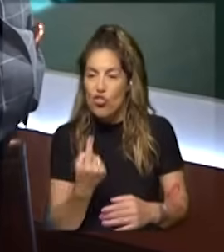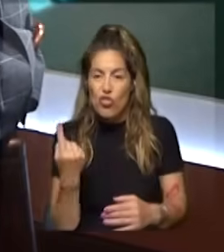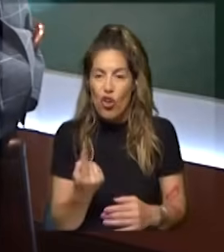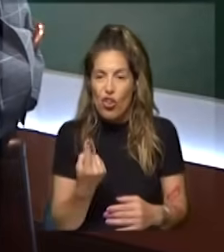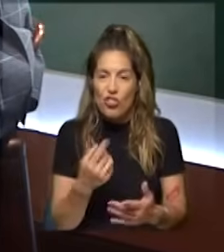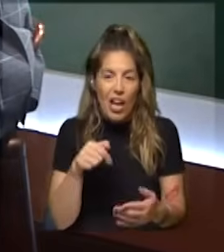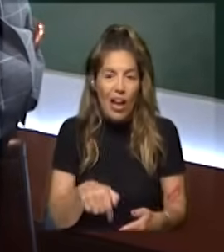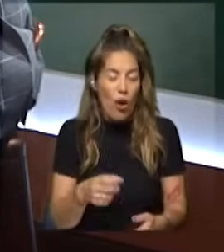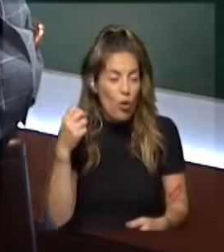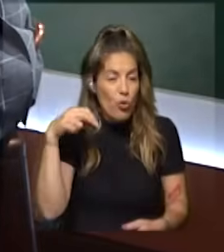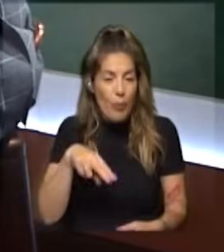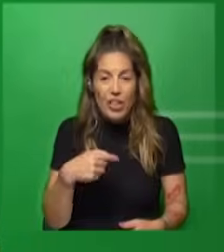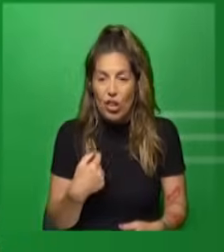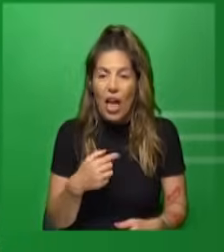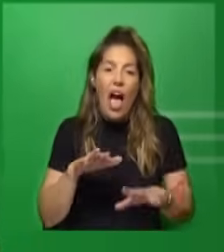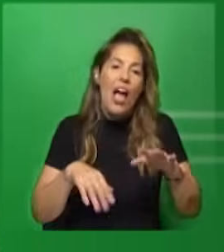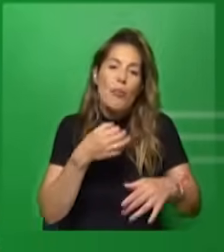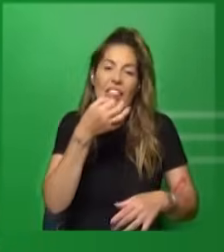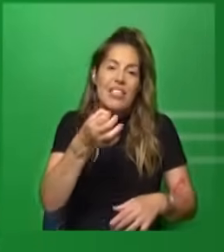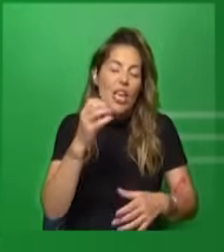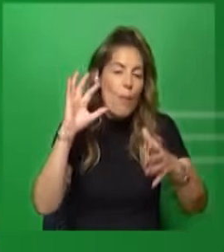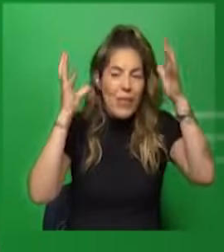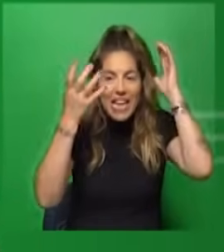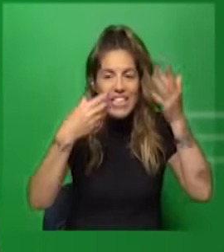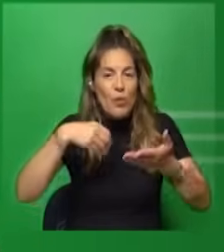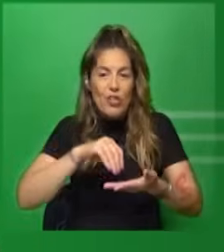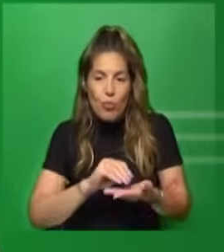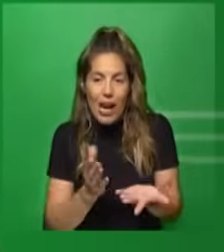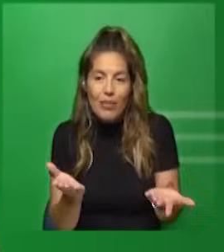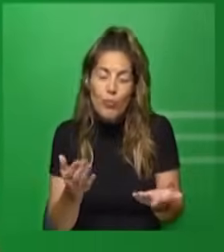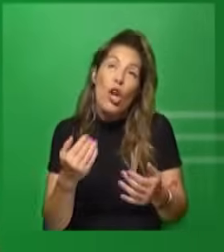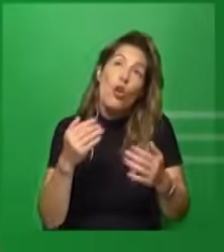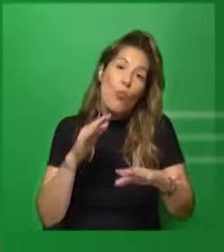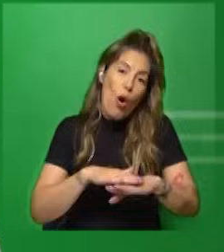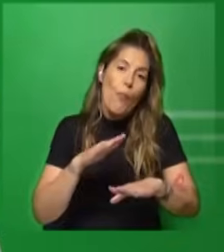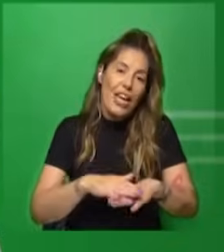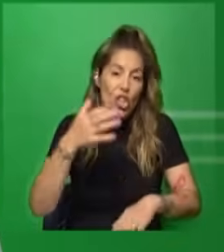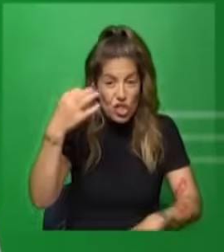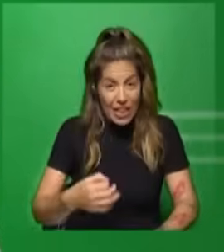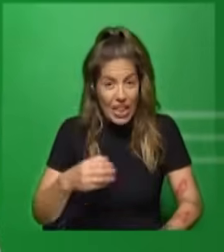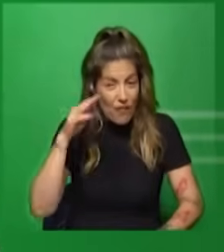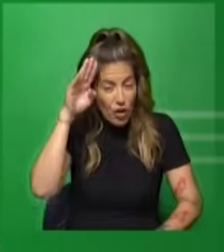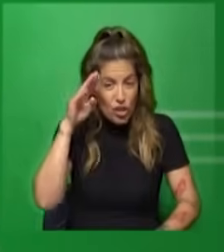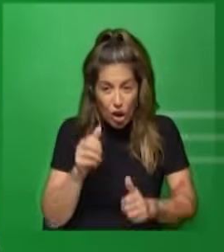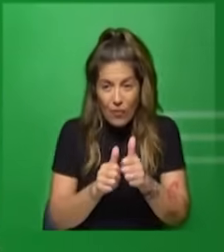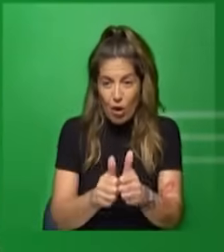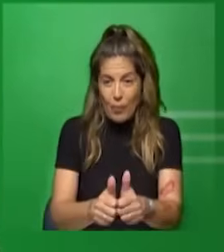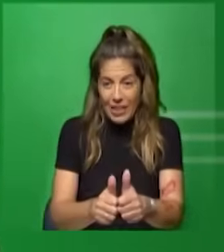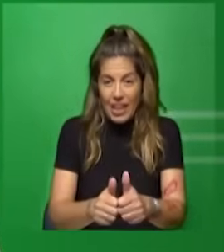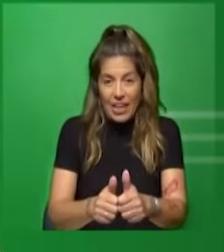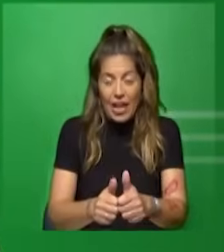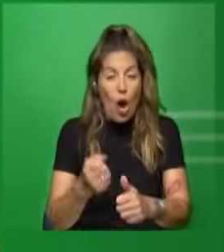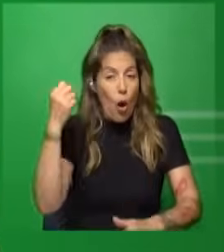estas posiciones. Alguien va a decir que ahora Milei se va a sumar. Ojo, porque también en un momento se creía que Bolsonaro iba a acompañar